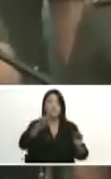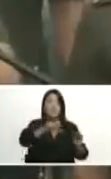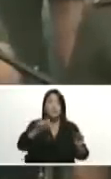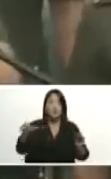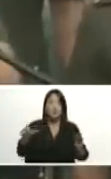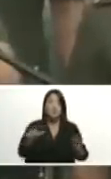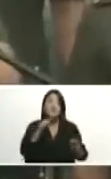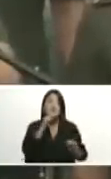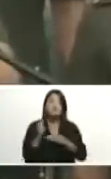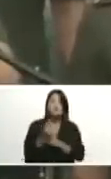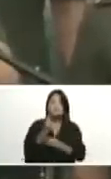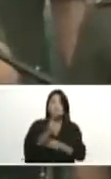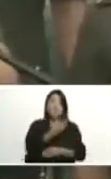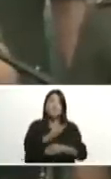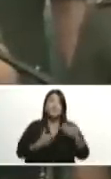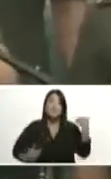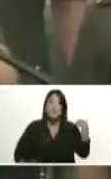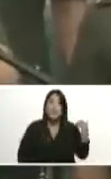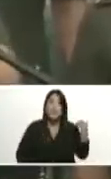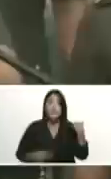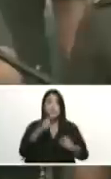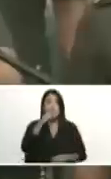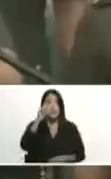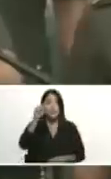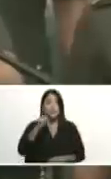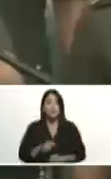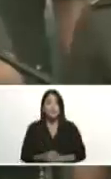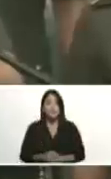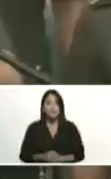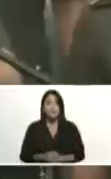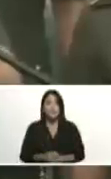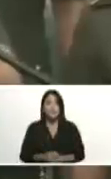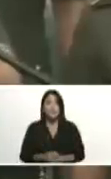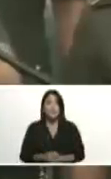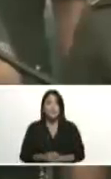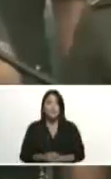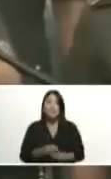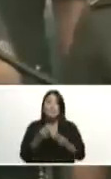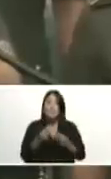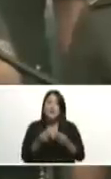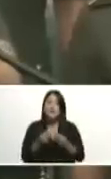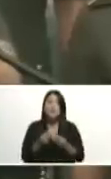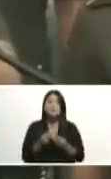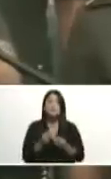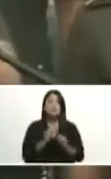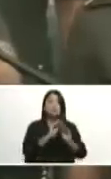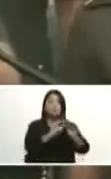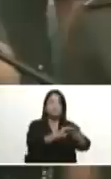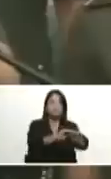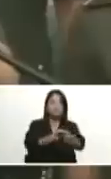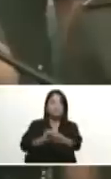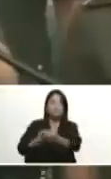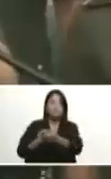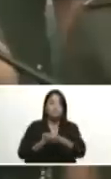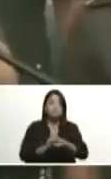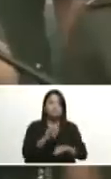Jefe, Presidente Nicolás Maduro Moros, hablarle siempre al pueblo. Y como ya es